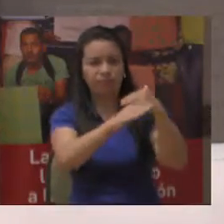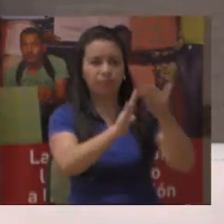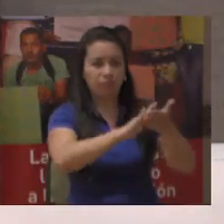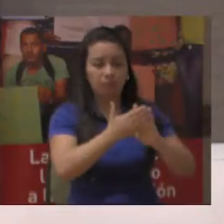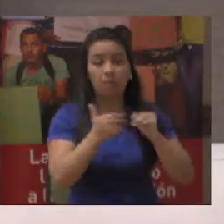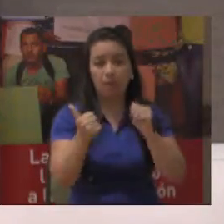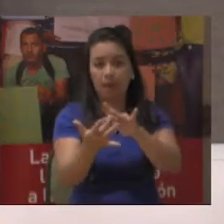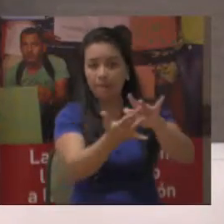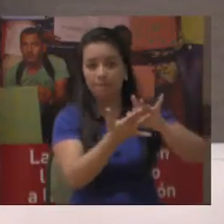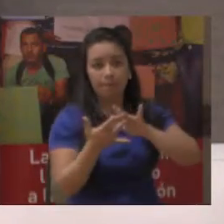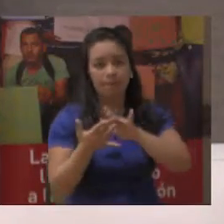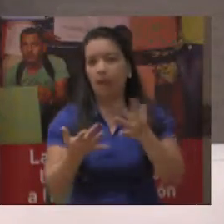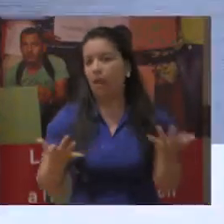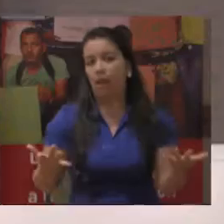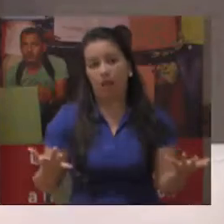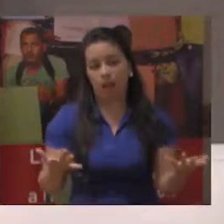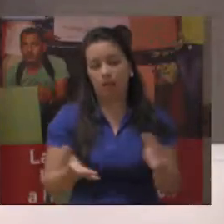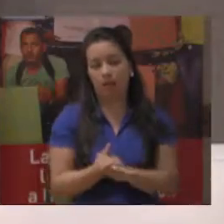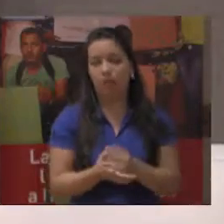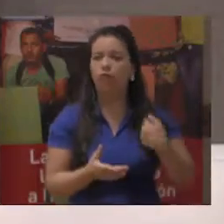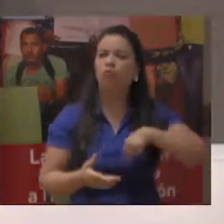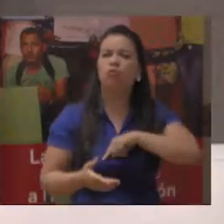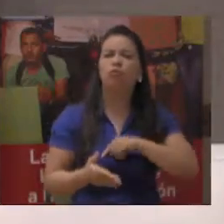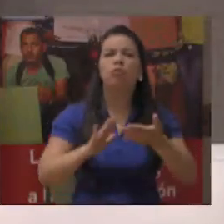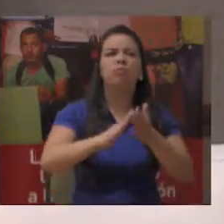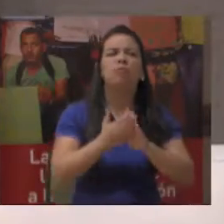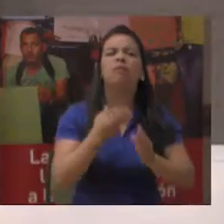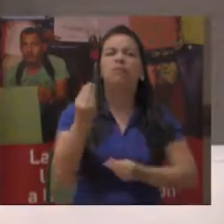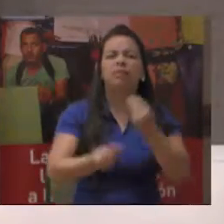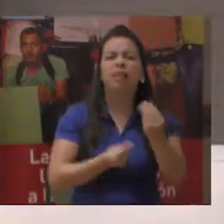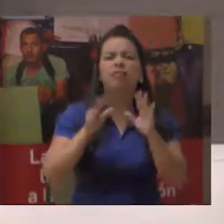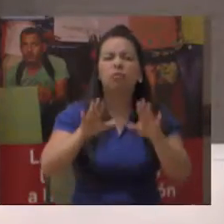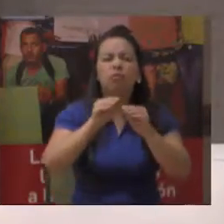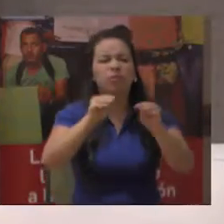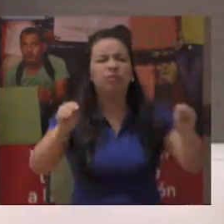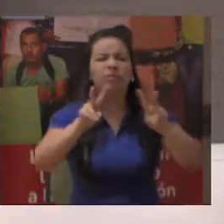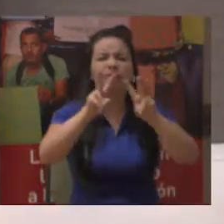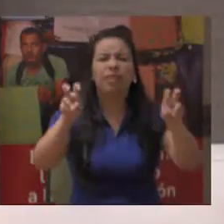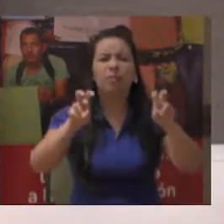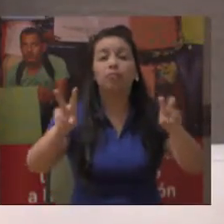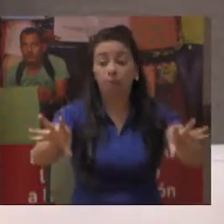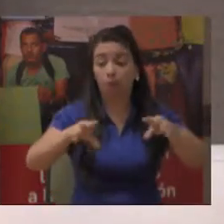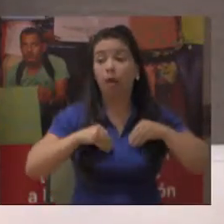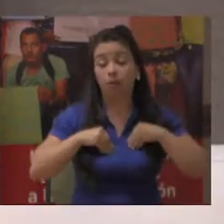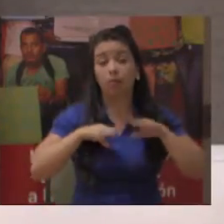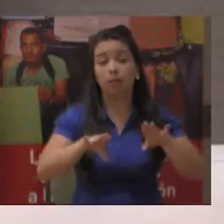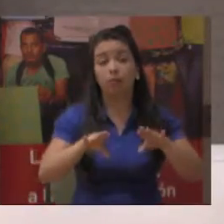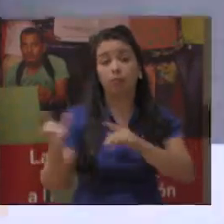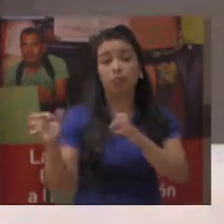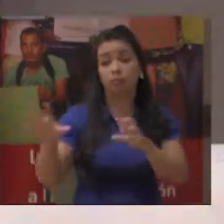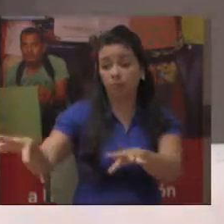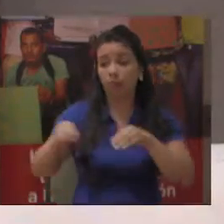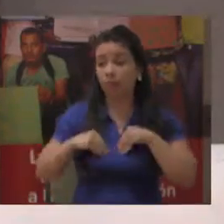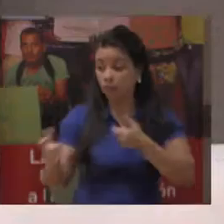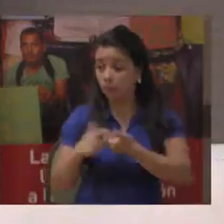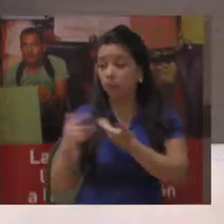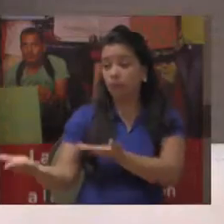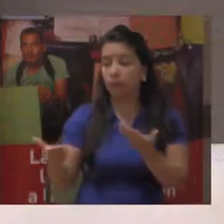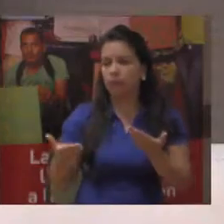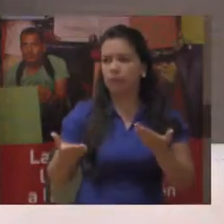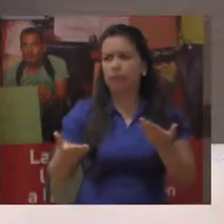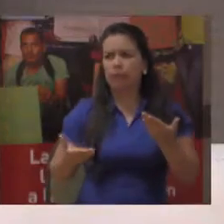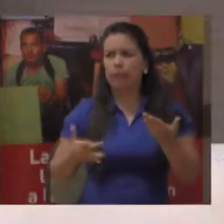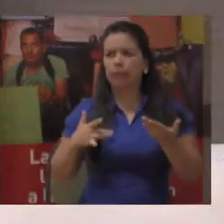hablar de paz y empezamos a hablar de que tenemos que aceptar a los reinsertados, yo diría que eso es una obligación